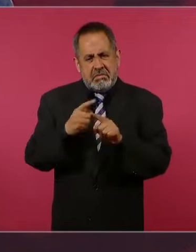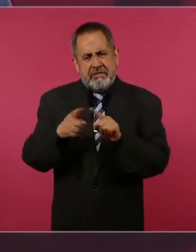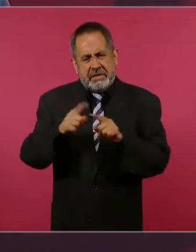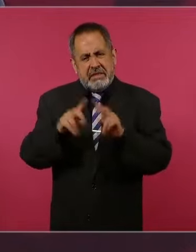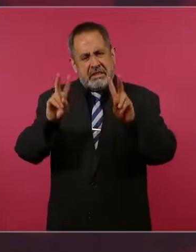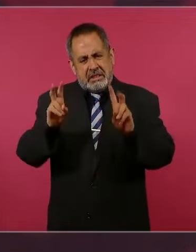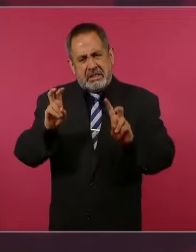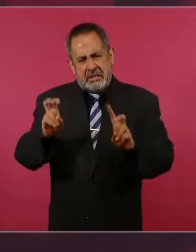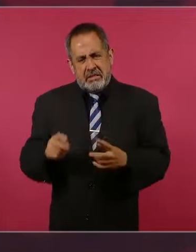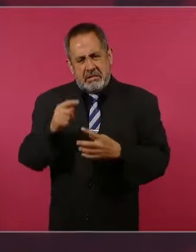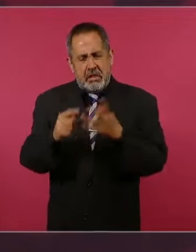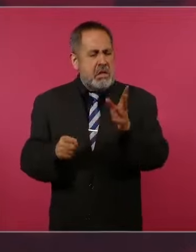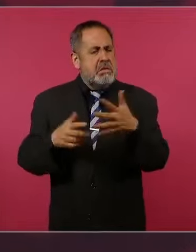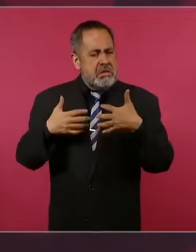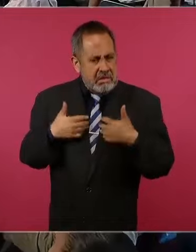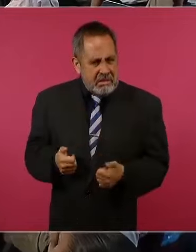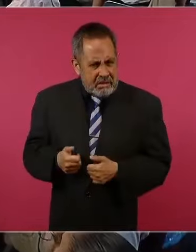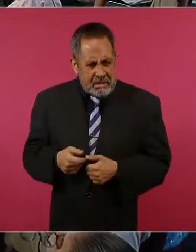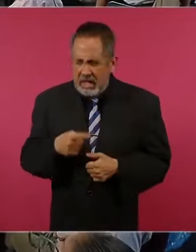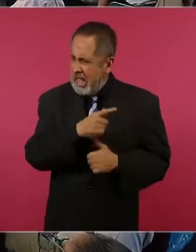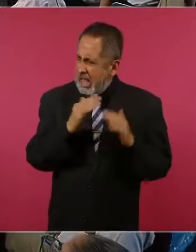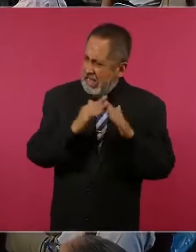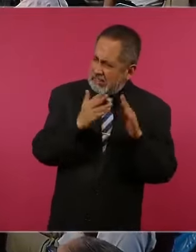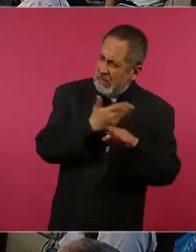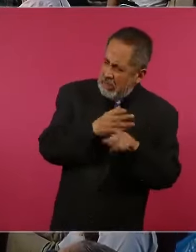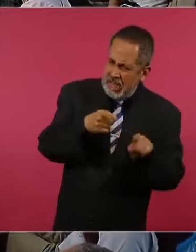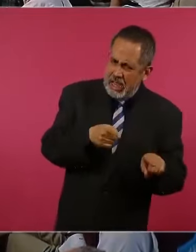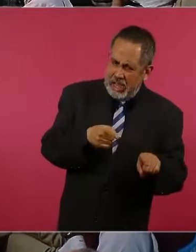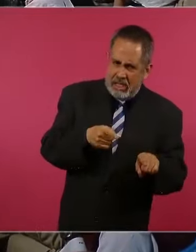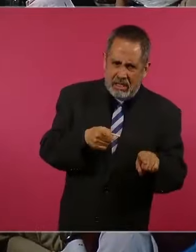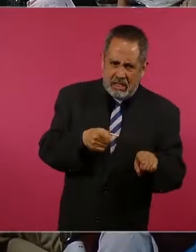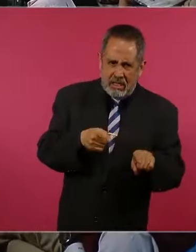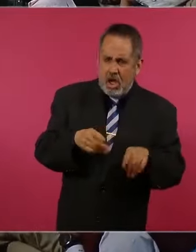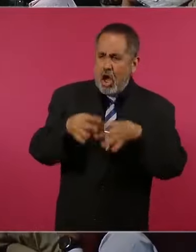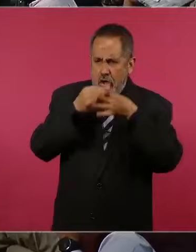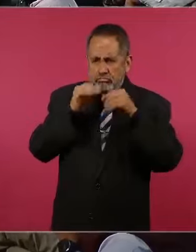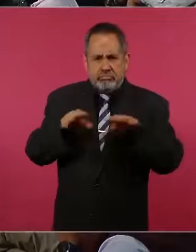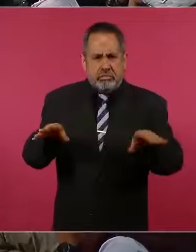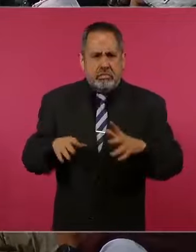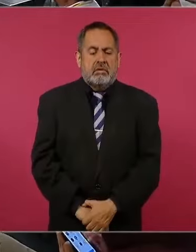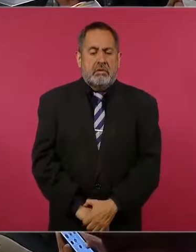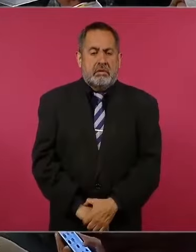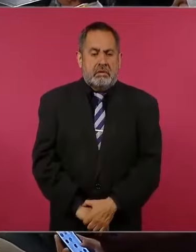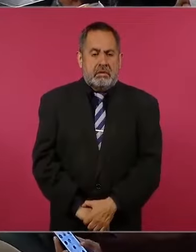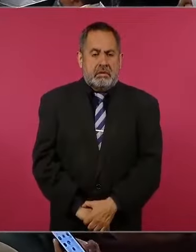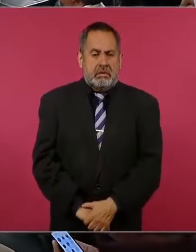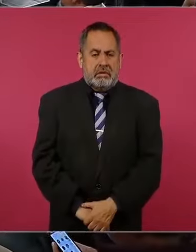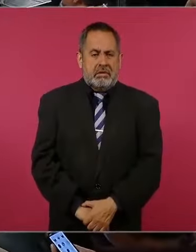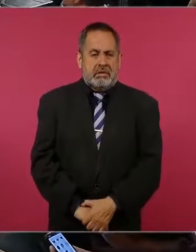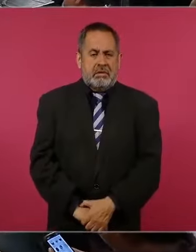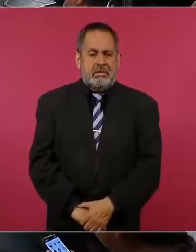temas. Tengo entendido que la Casa Blanca… Este es el resumen de la conversación. Pero